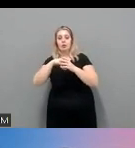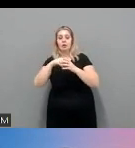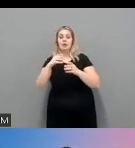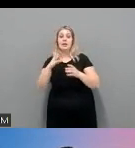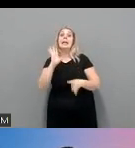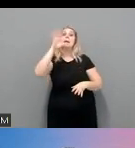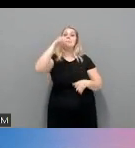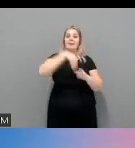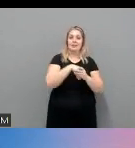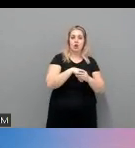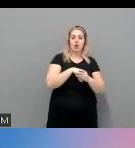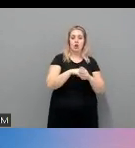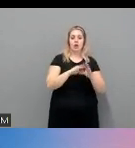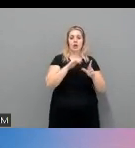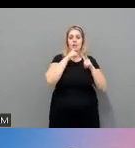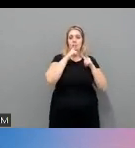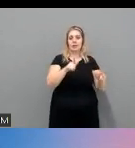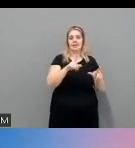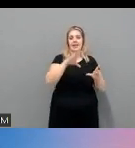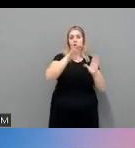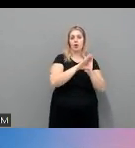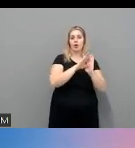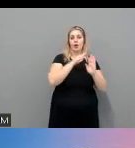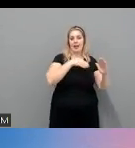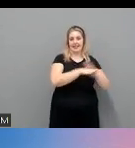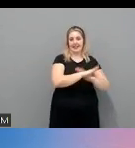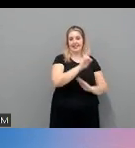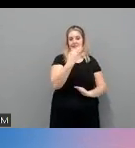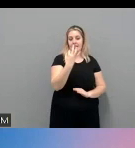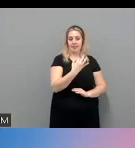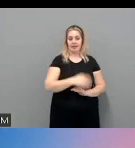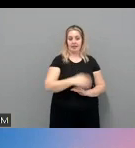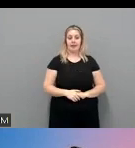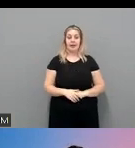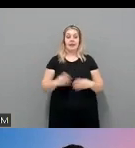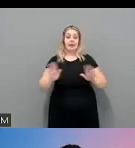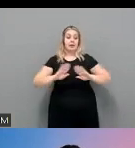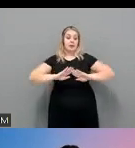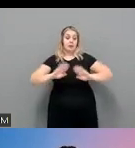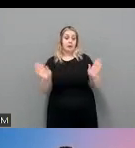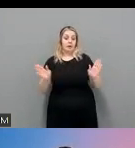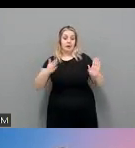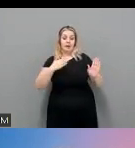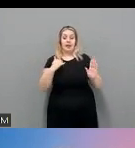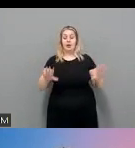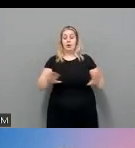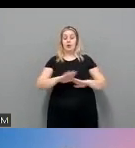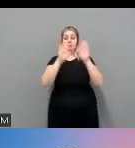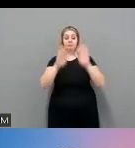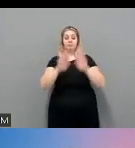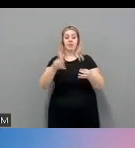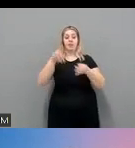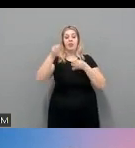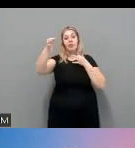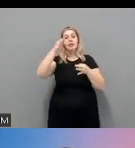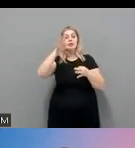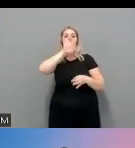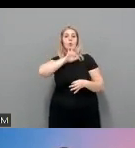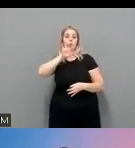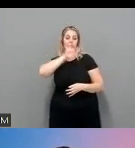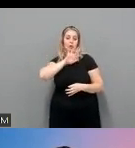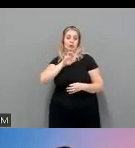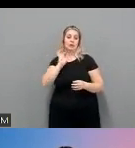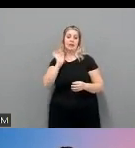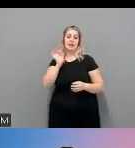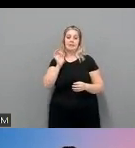lingüística en un código accesible. Y bueno, simplemente quiero terminar con un dato curioso. A pesar